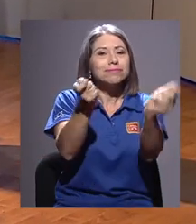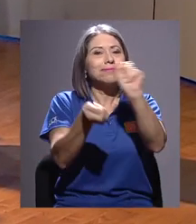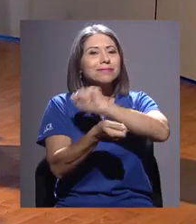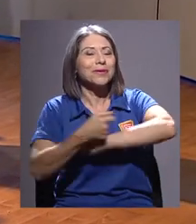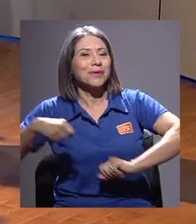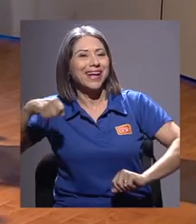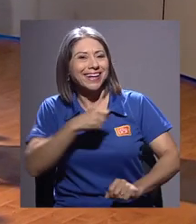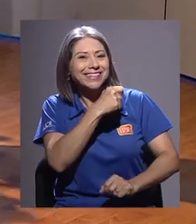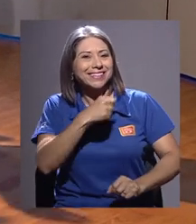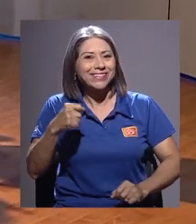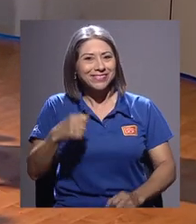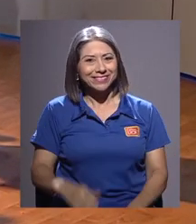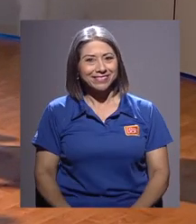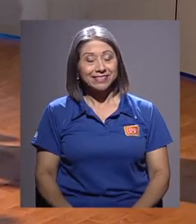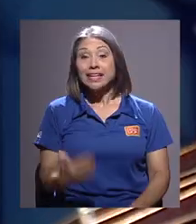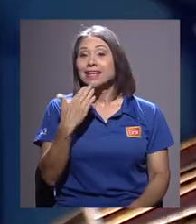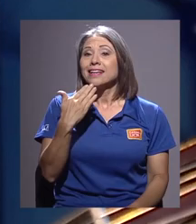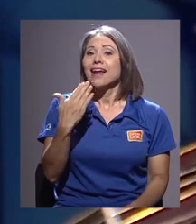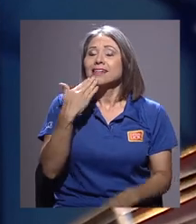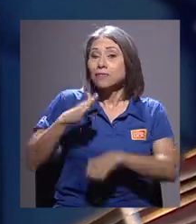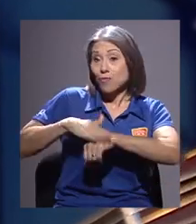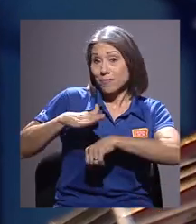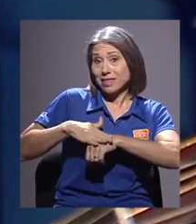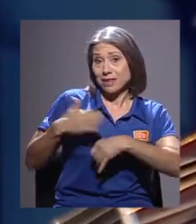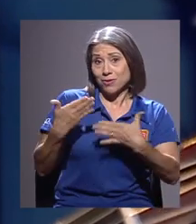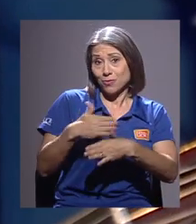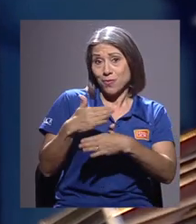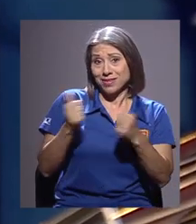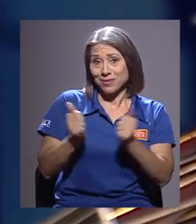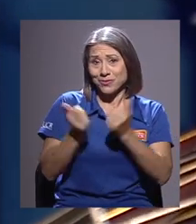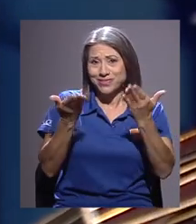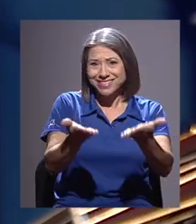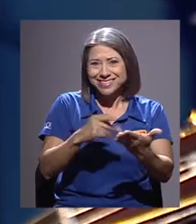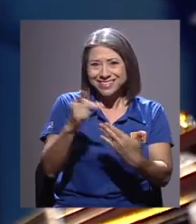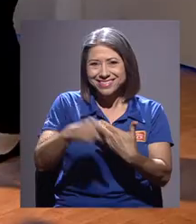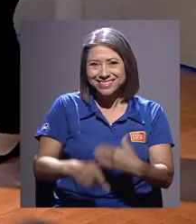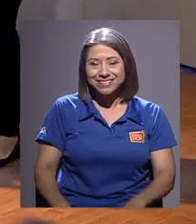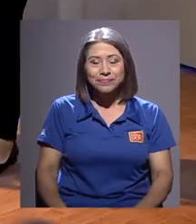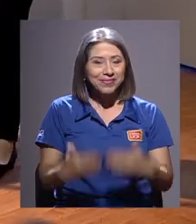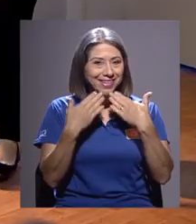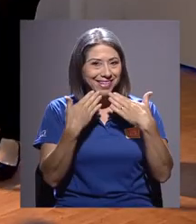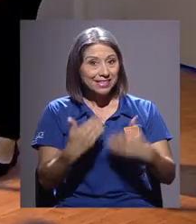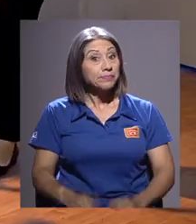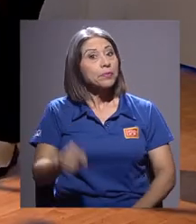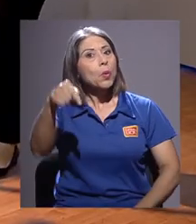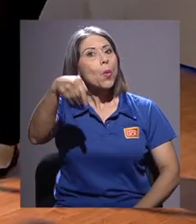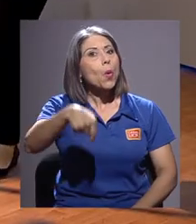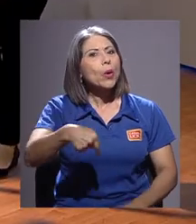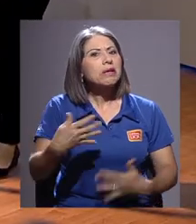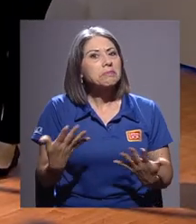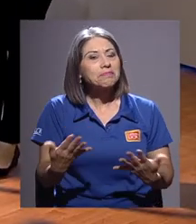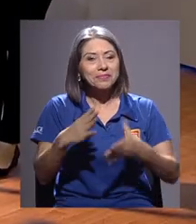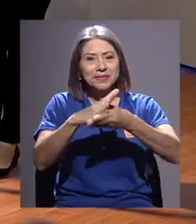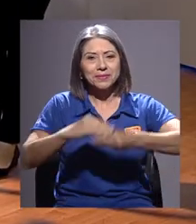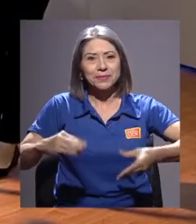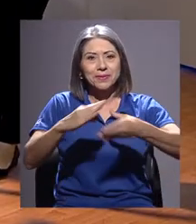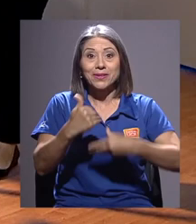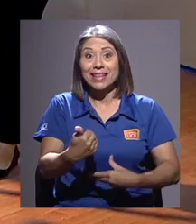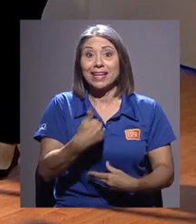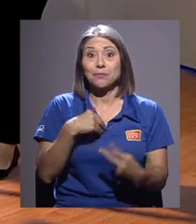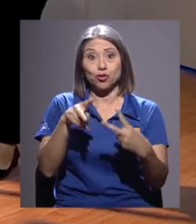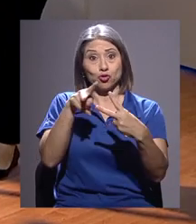canción. Gracias, gracias por permitirme en este ratito compartirla con ustedes en el programa. Muchas gracias. Y bueno, el día de hoy les cuento que